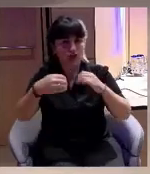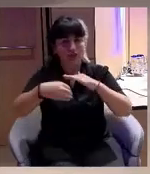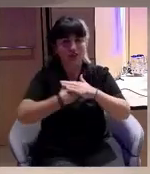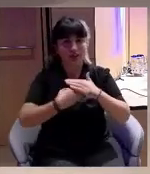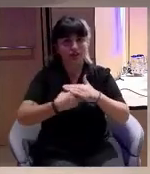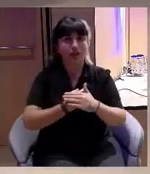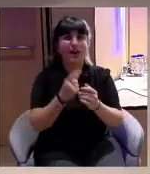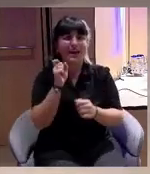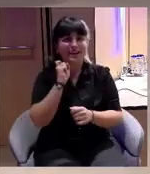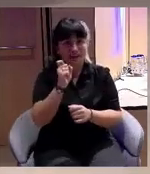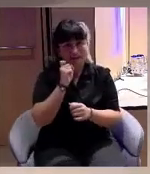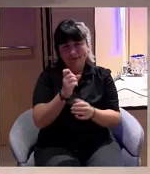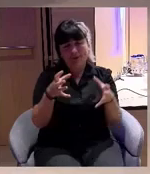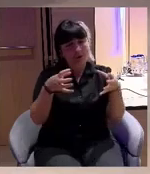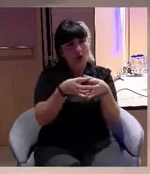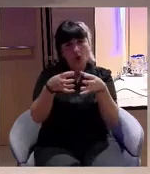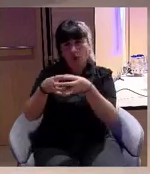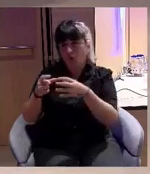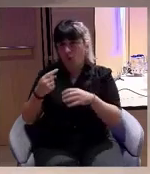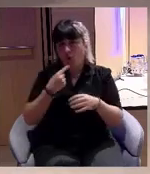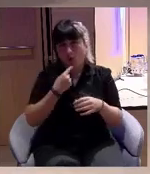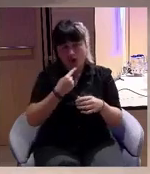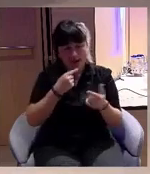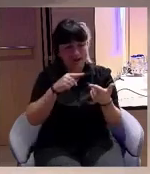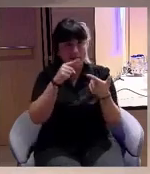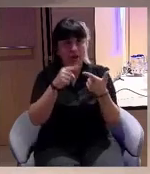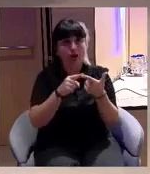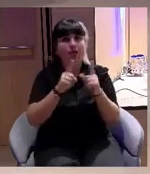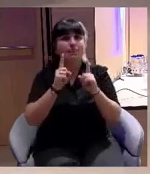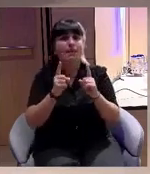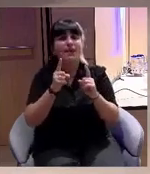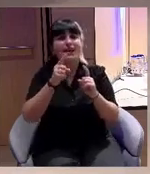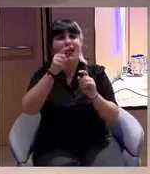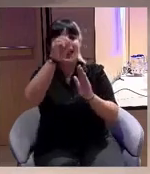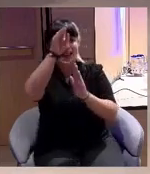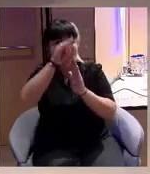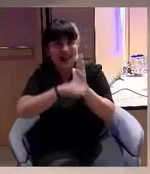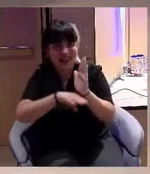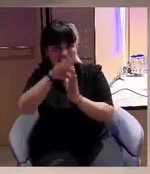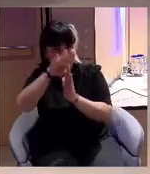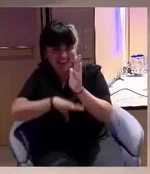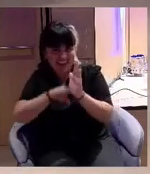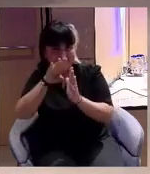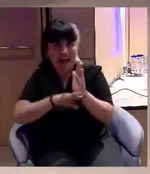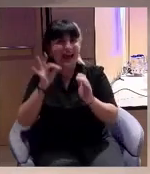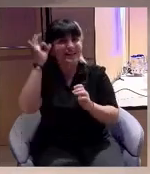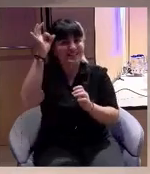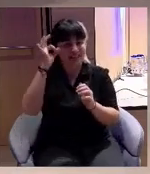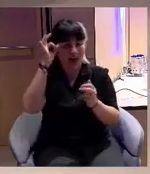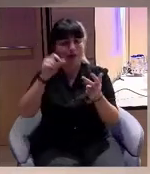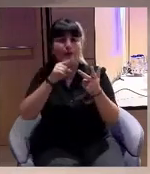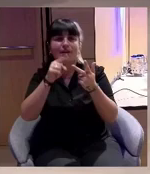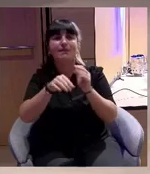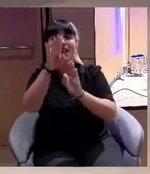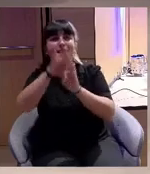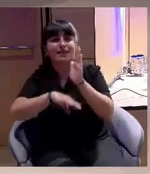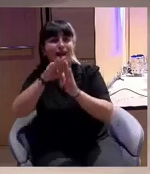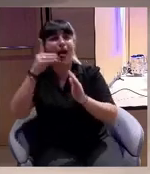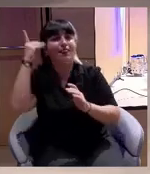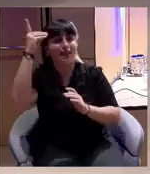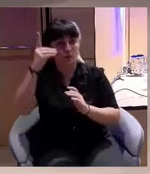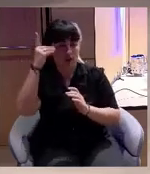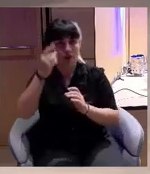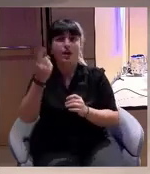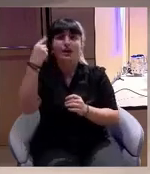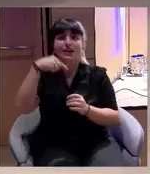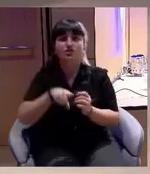fórmulas presidenciales los las listas al senado y las listas a diputados no nosotros tenemos una